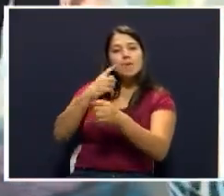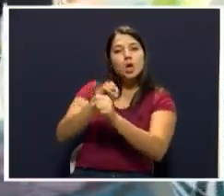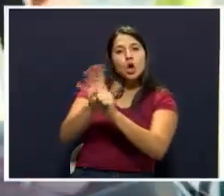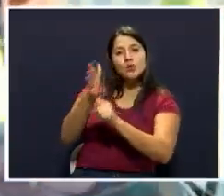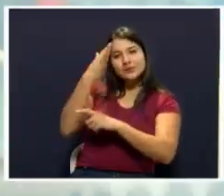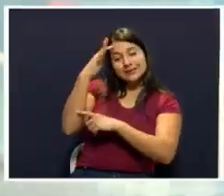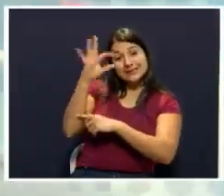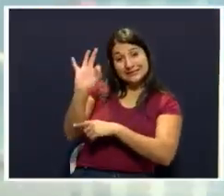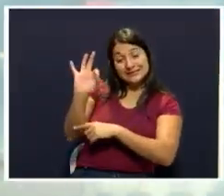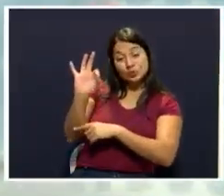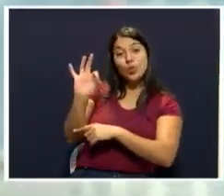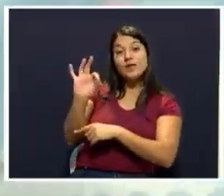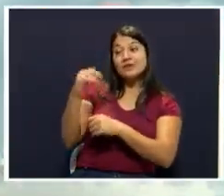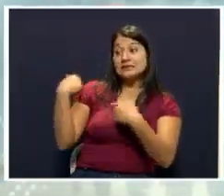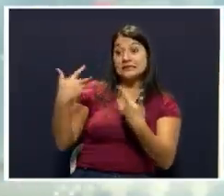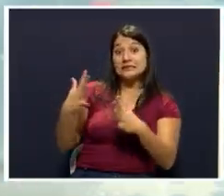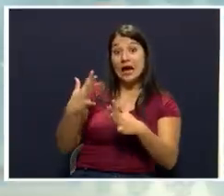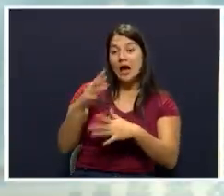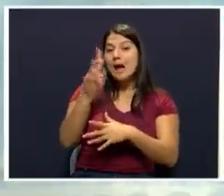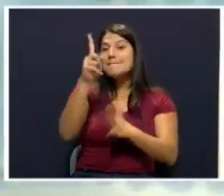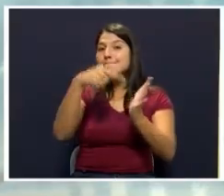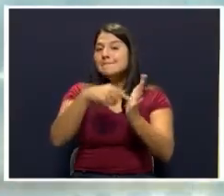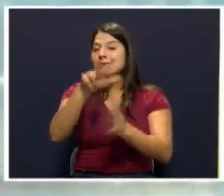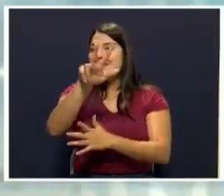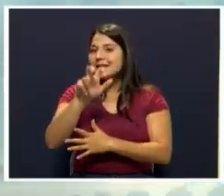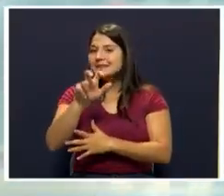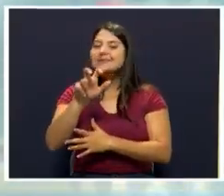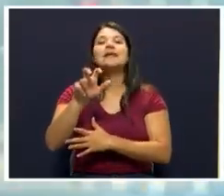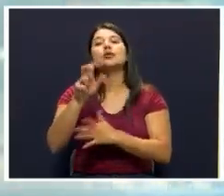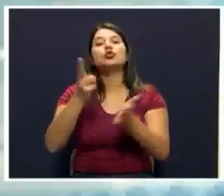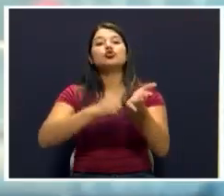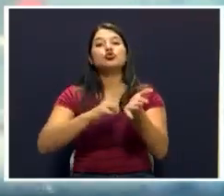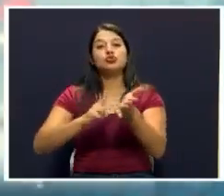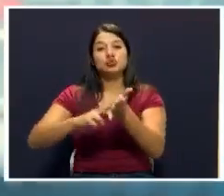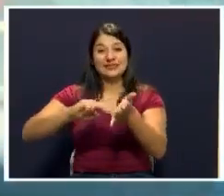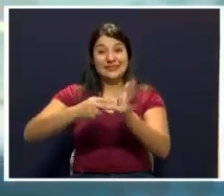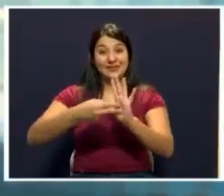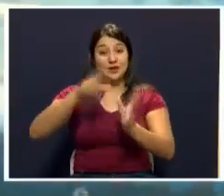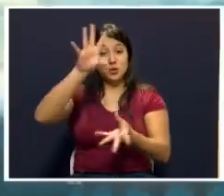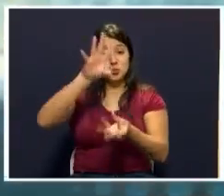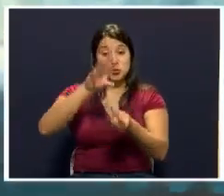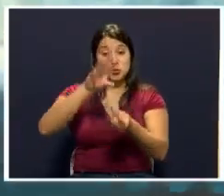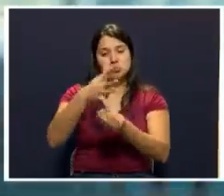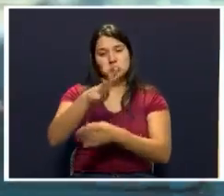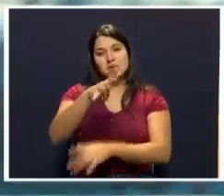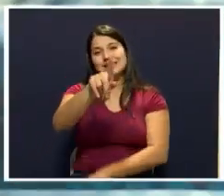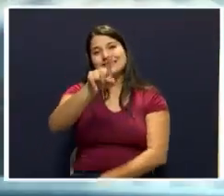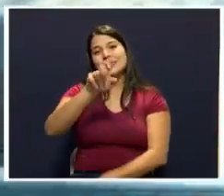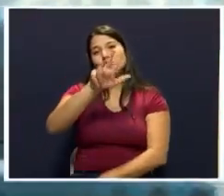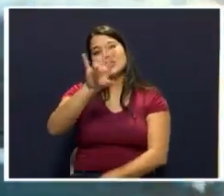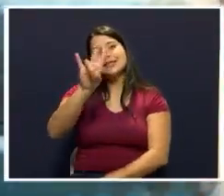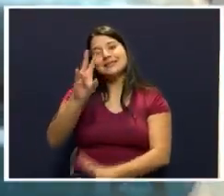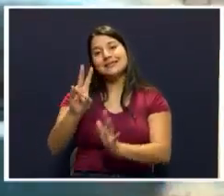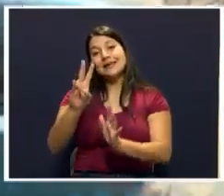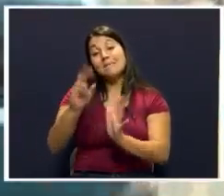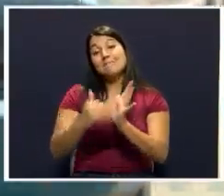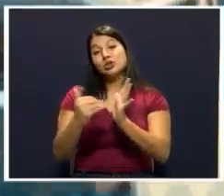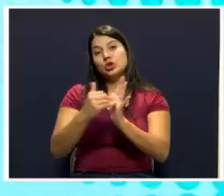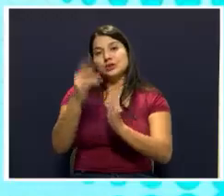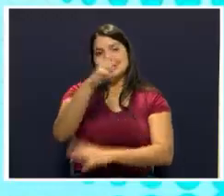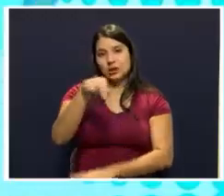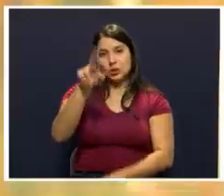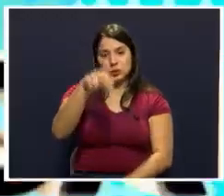últimas 48 horas se hicieron casi 1.300 infracciones para un total superior a los 137 millones de colones.